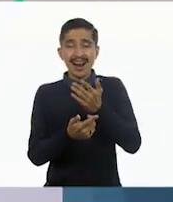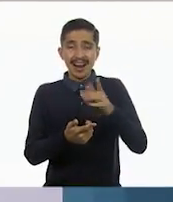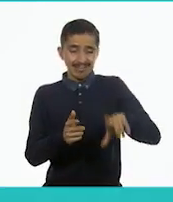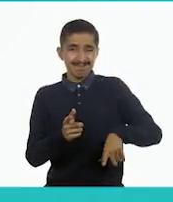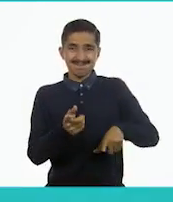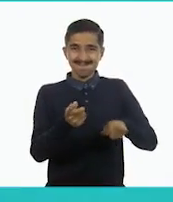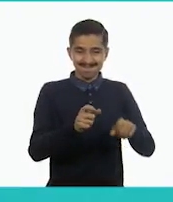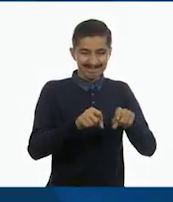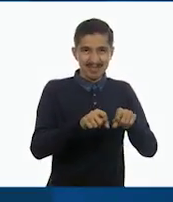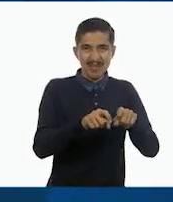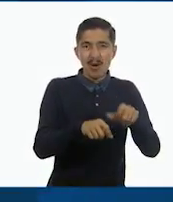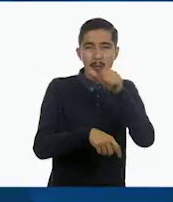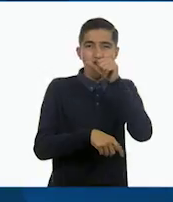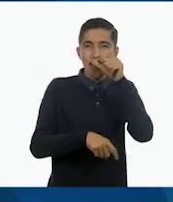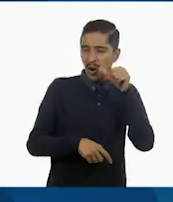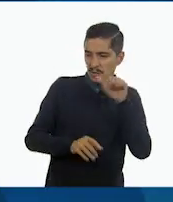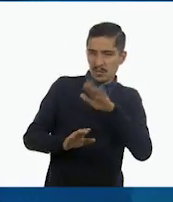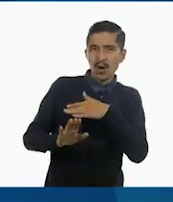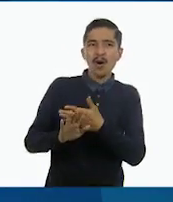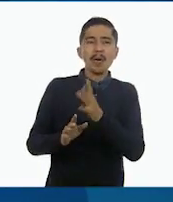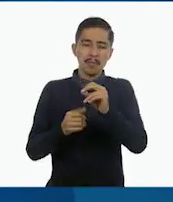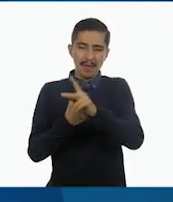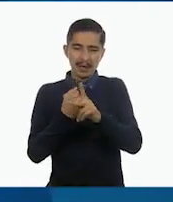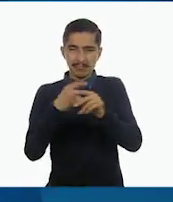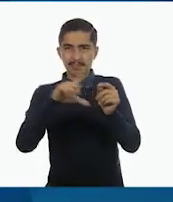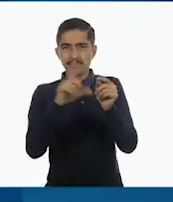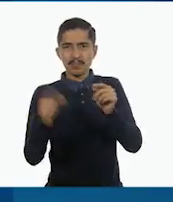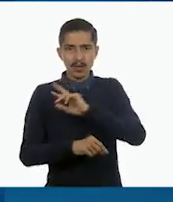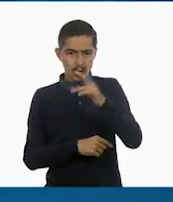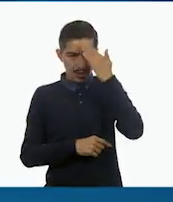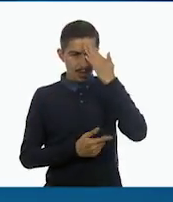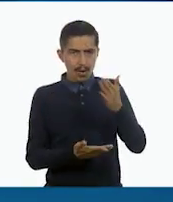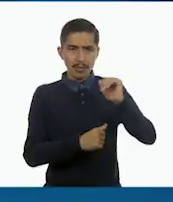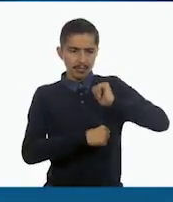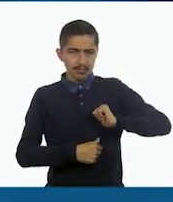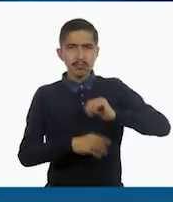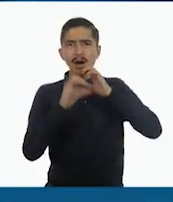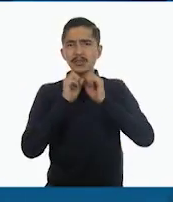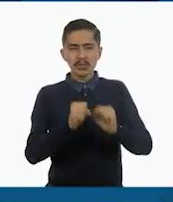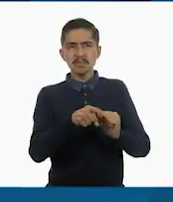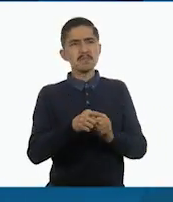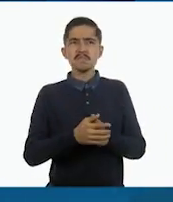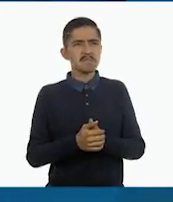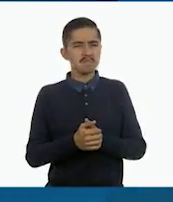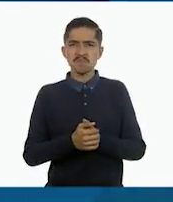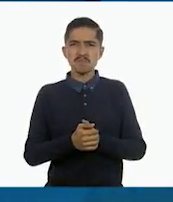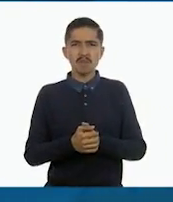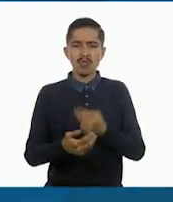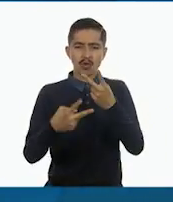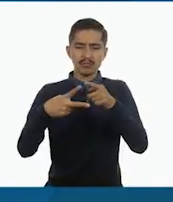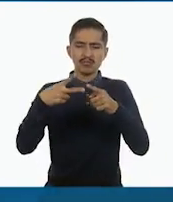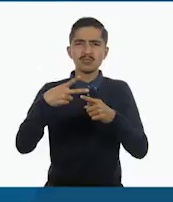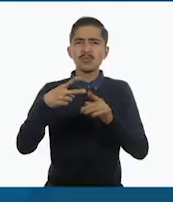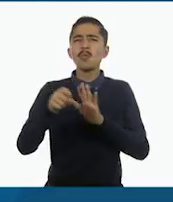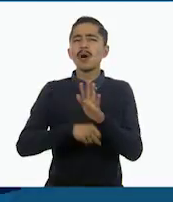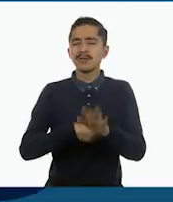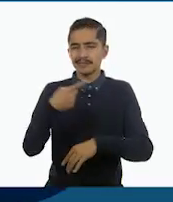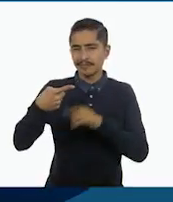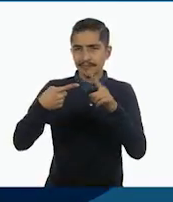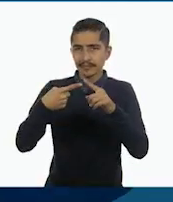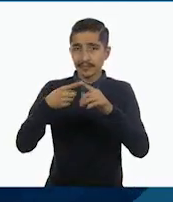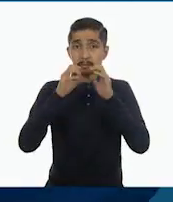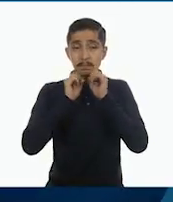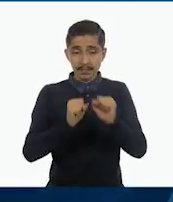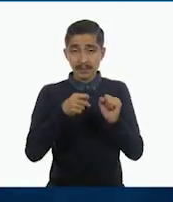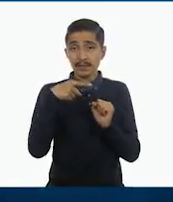que eran partidarios de Benito Juárez y de la República, no reconocieron la autoridad de Maximiliano por dos razones. La primera es que